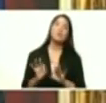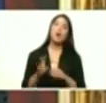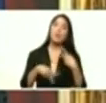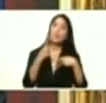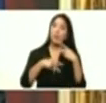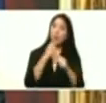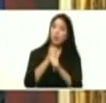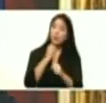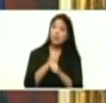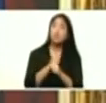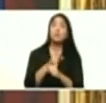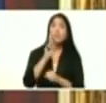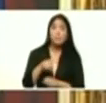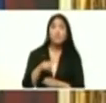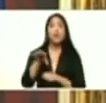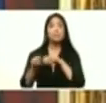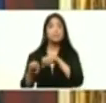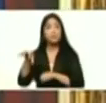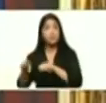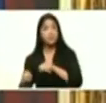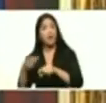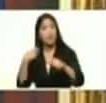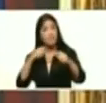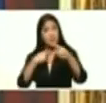producimos, y accedemos, al mercado,